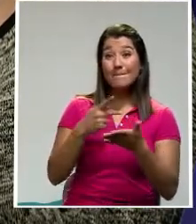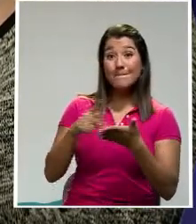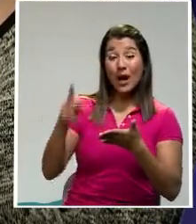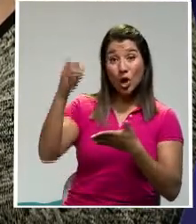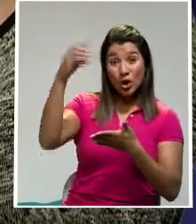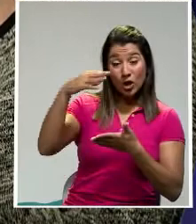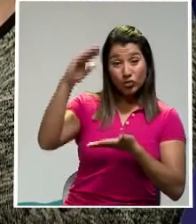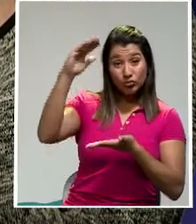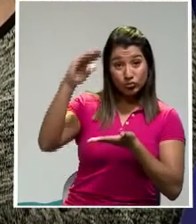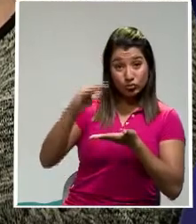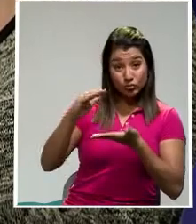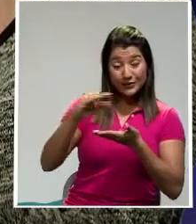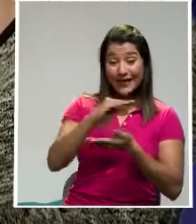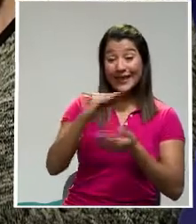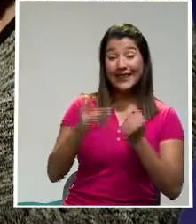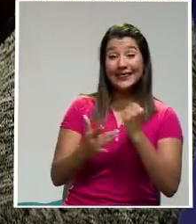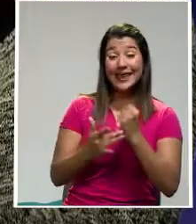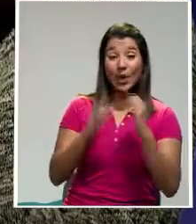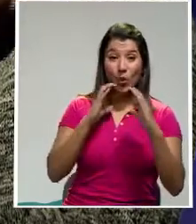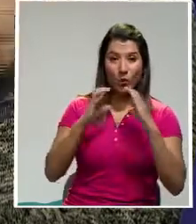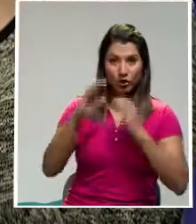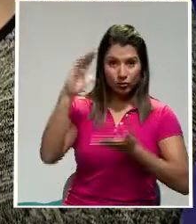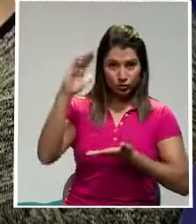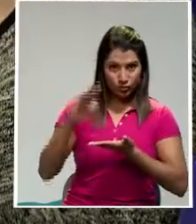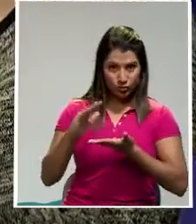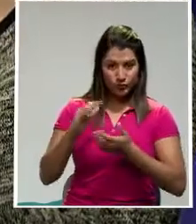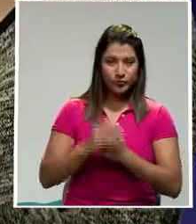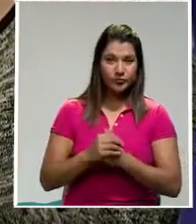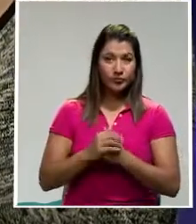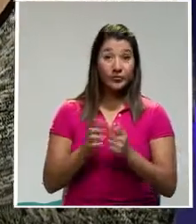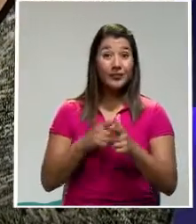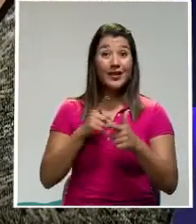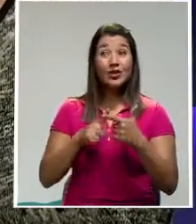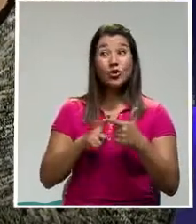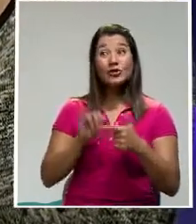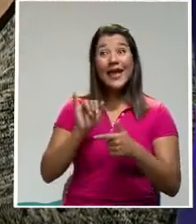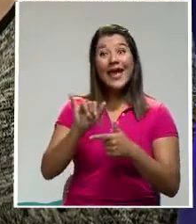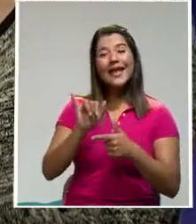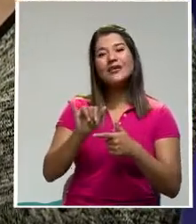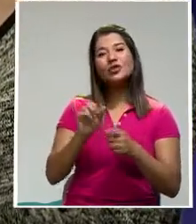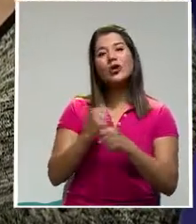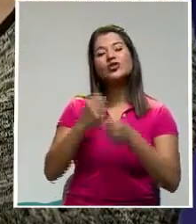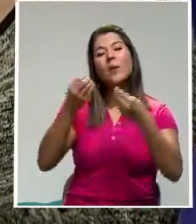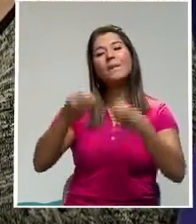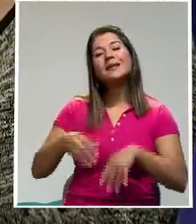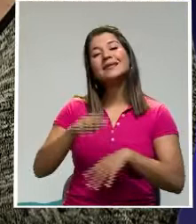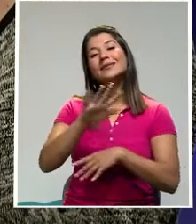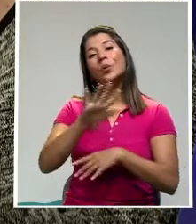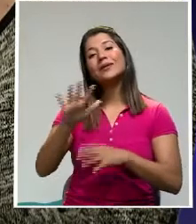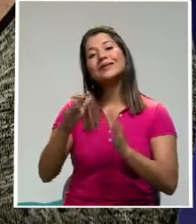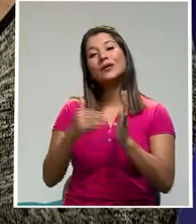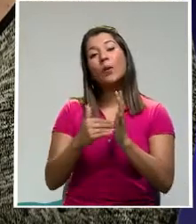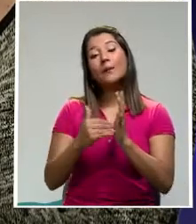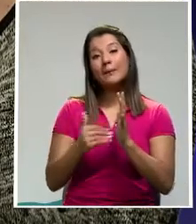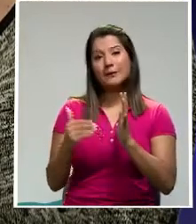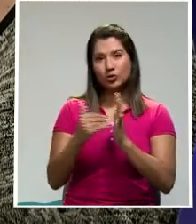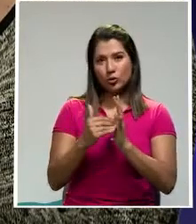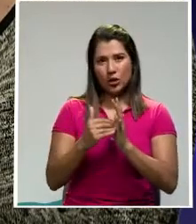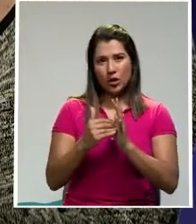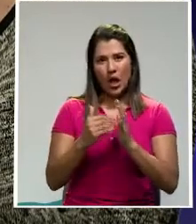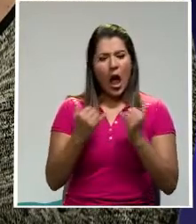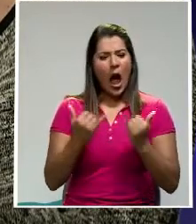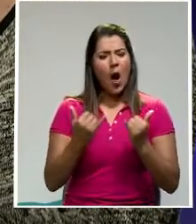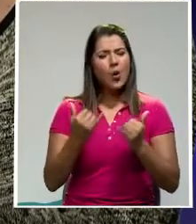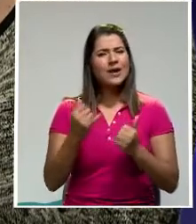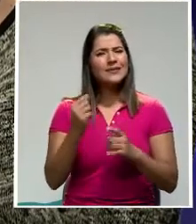y telecomunicaciones. Eso había tenido un impacto de 55.000 millones. ¿Cómo están las